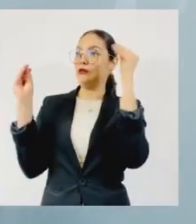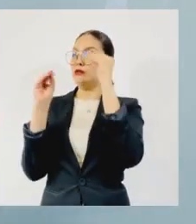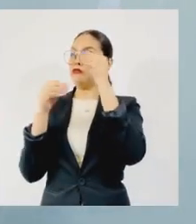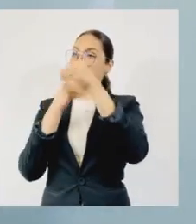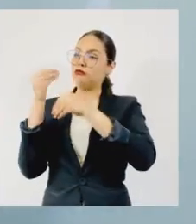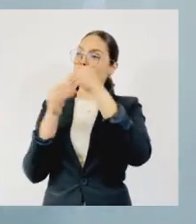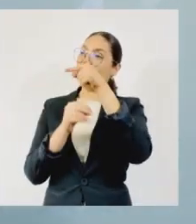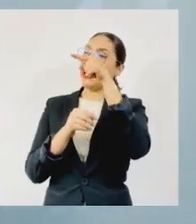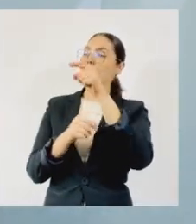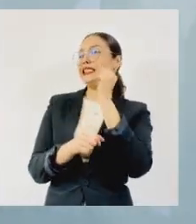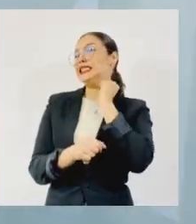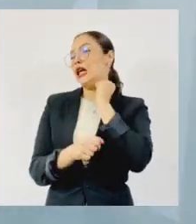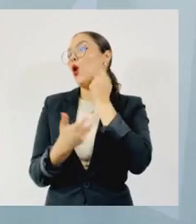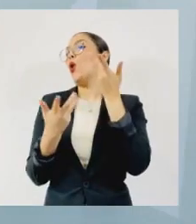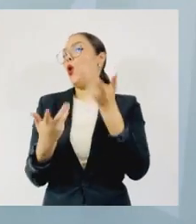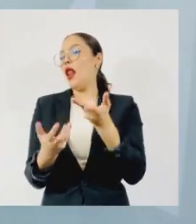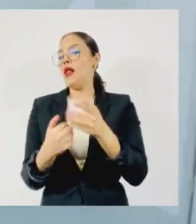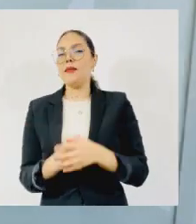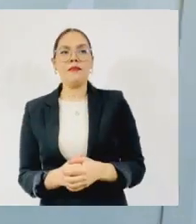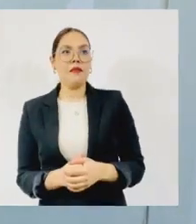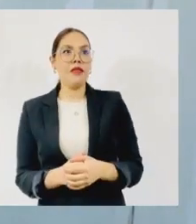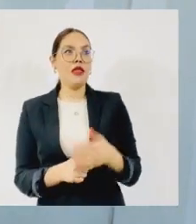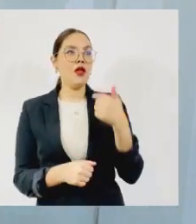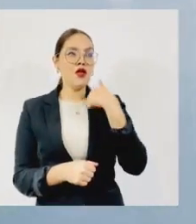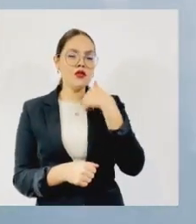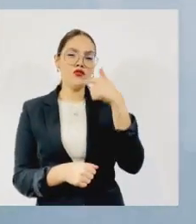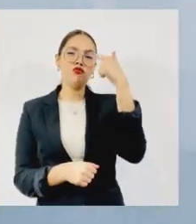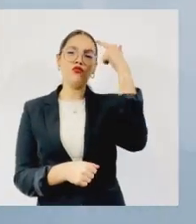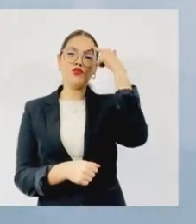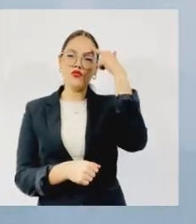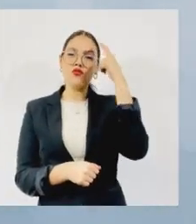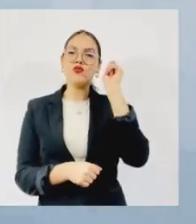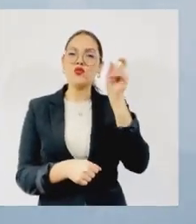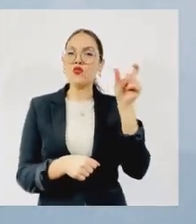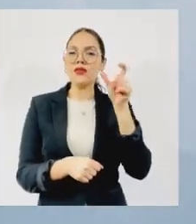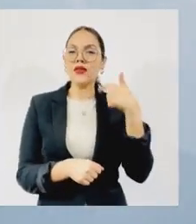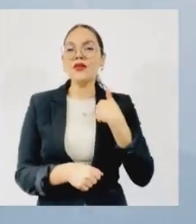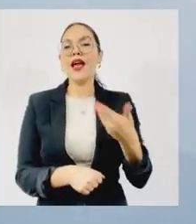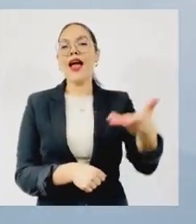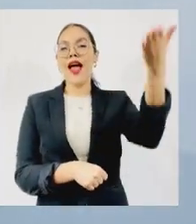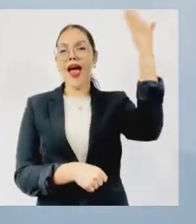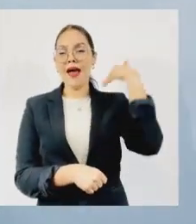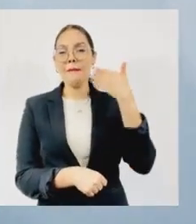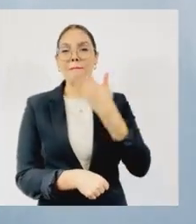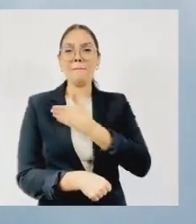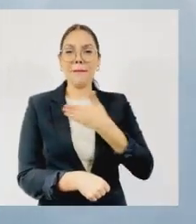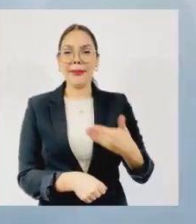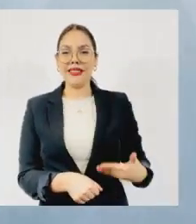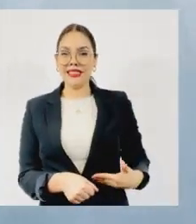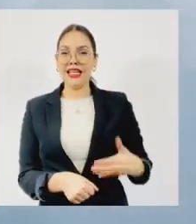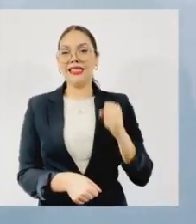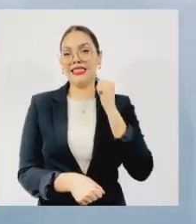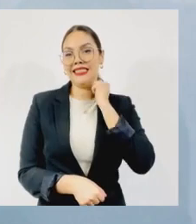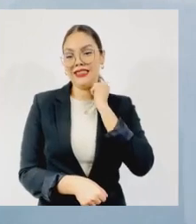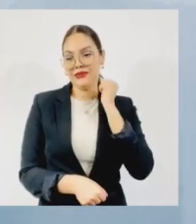Pues uno de los debates más importantes que me tocó presidir es que se quería que yo, como presidenta del